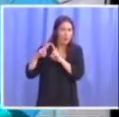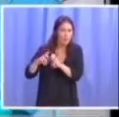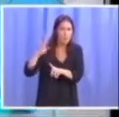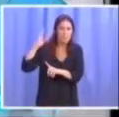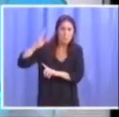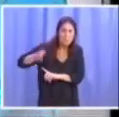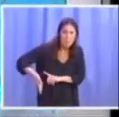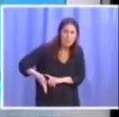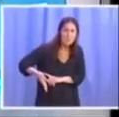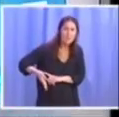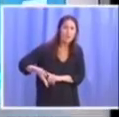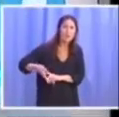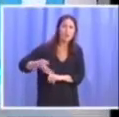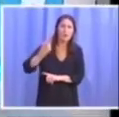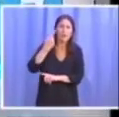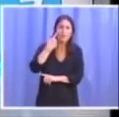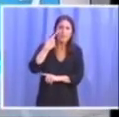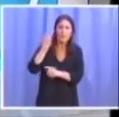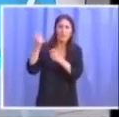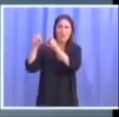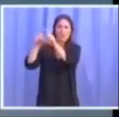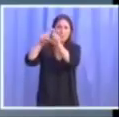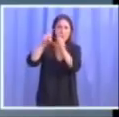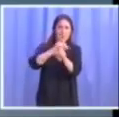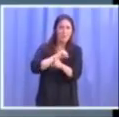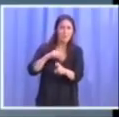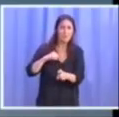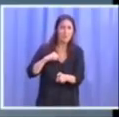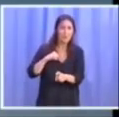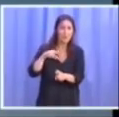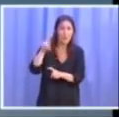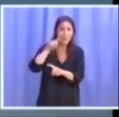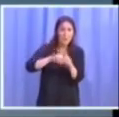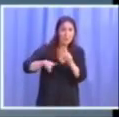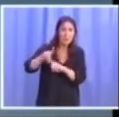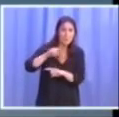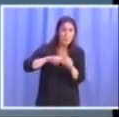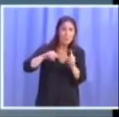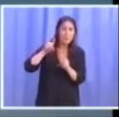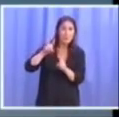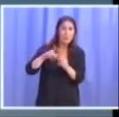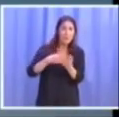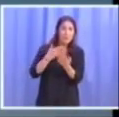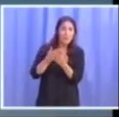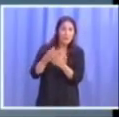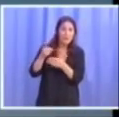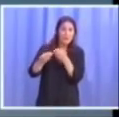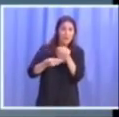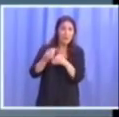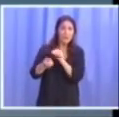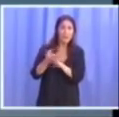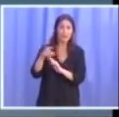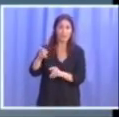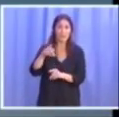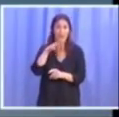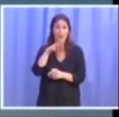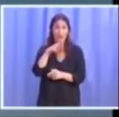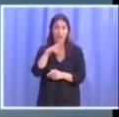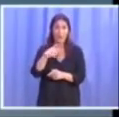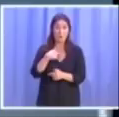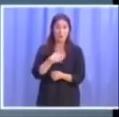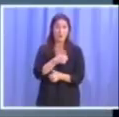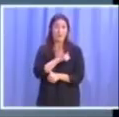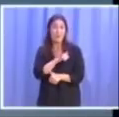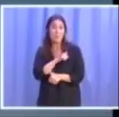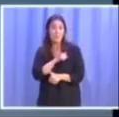beneficios yéndose a esas empresas privadas. Y el problema no es que Amancio Ortega aporte a nuestra sanidad, el problema es que nuestra sanidad lo está esperando como agua de